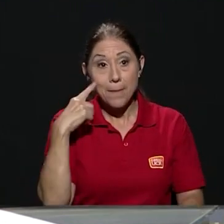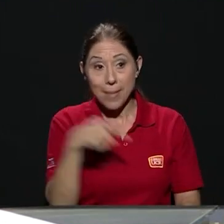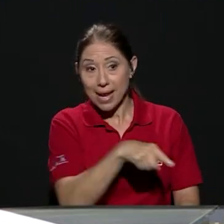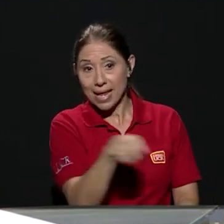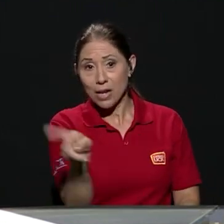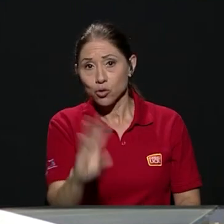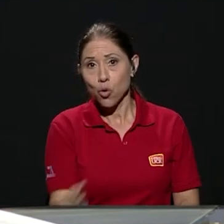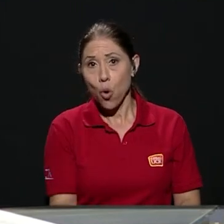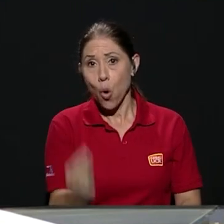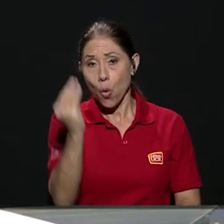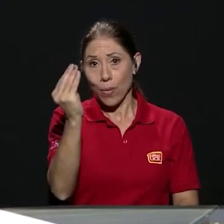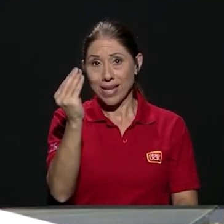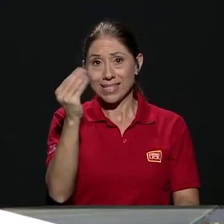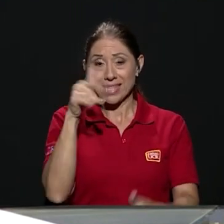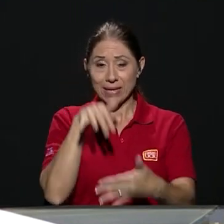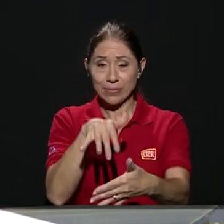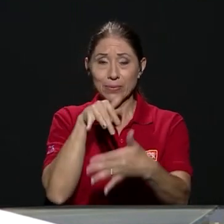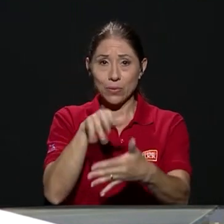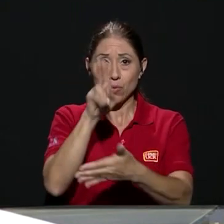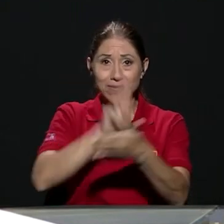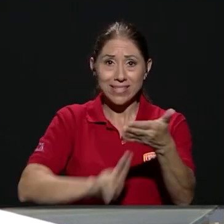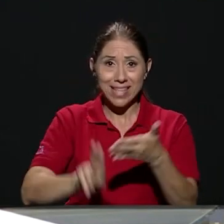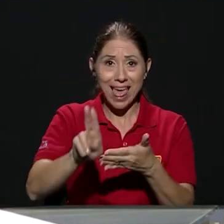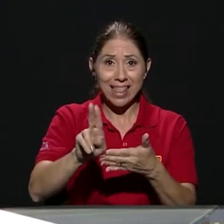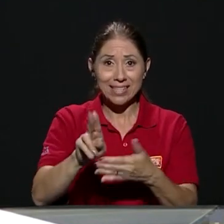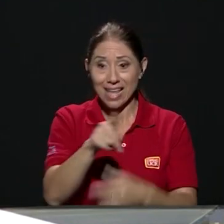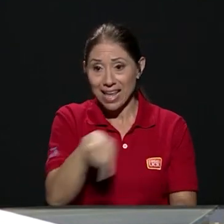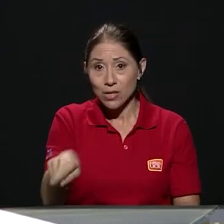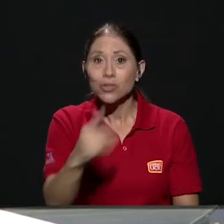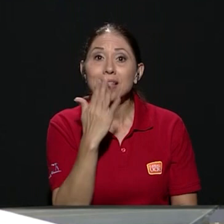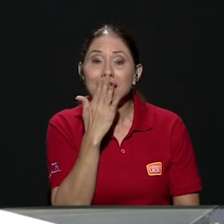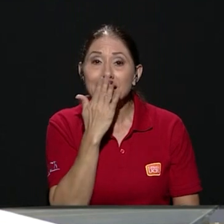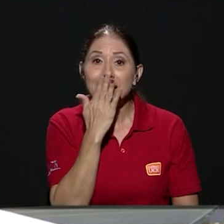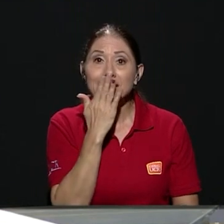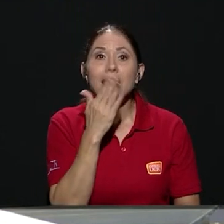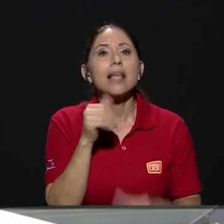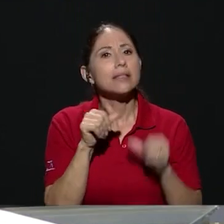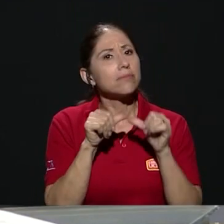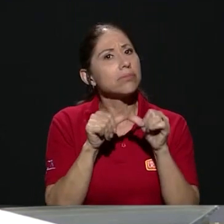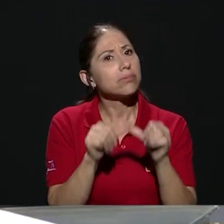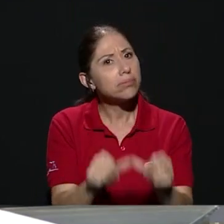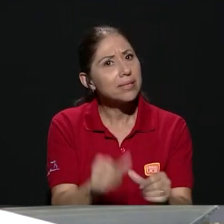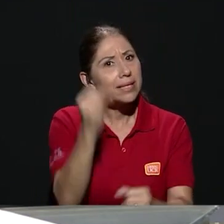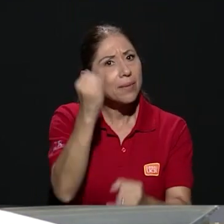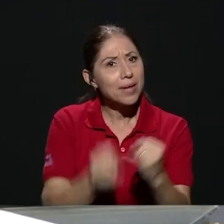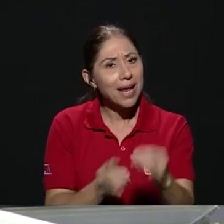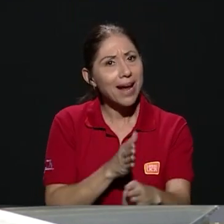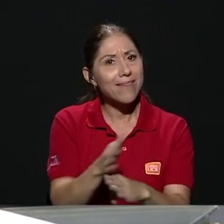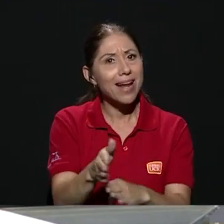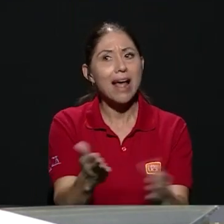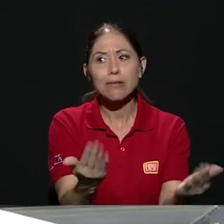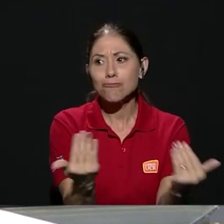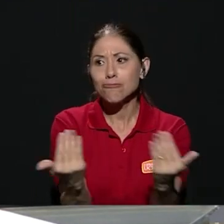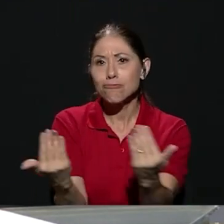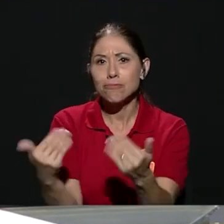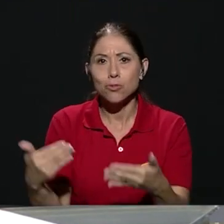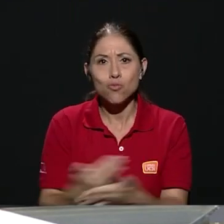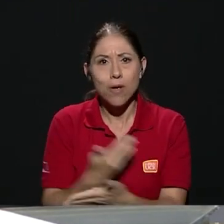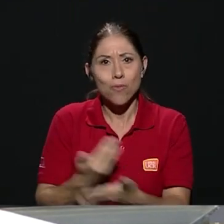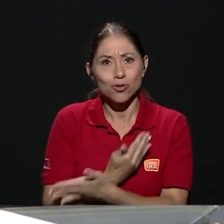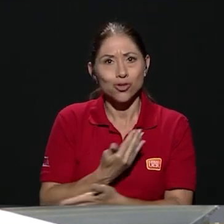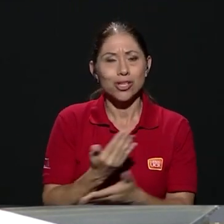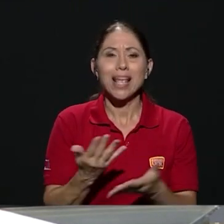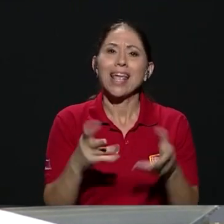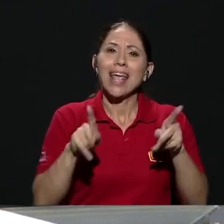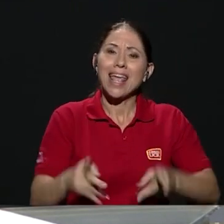los jóvenes que están en las universidades, que vienen del territorio indígena, se queden y terminen su carrera, pero también para atraer nuevos estudiantes,